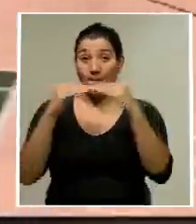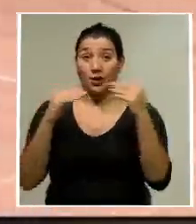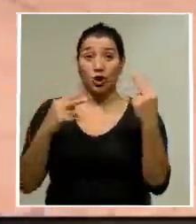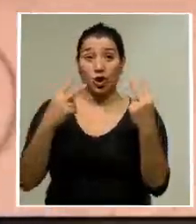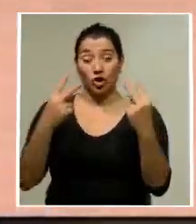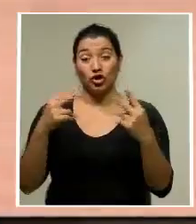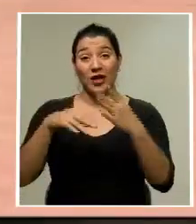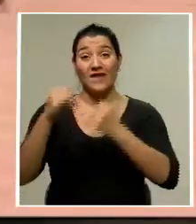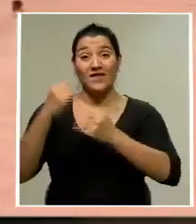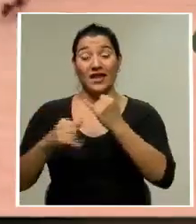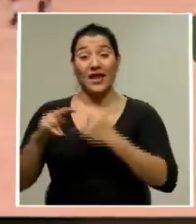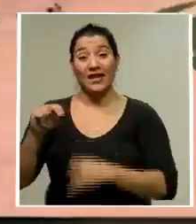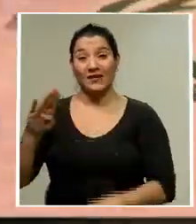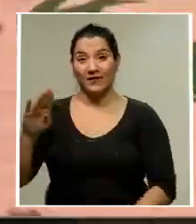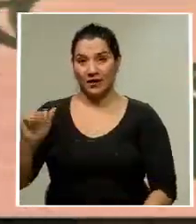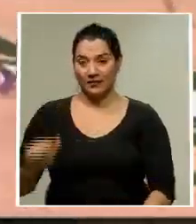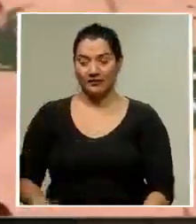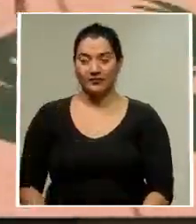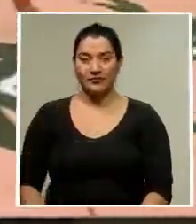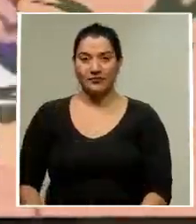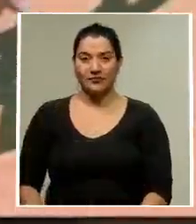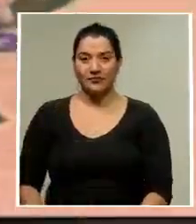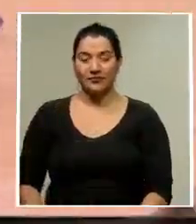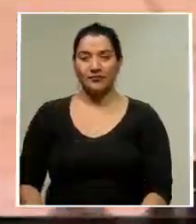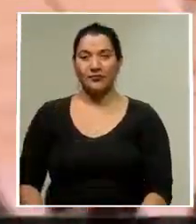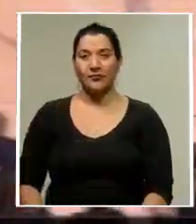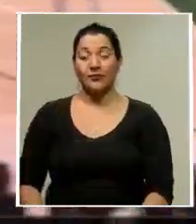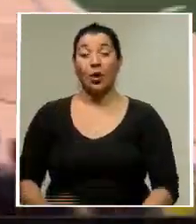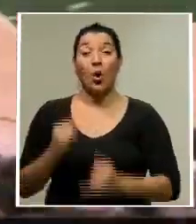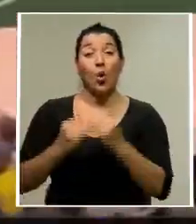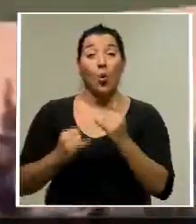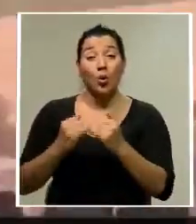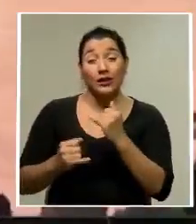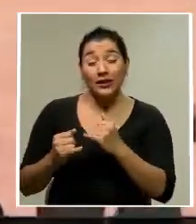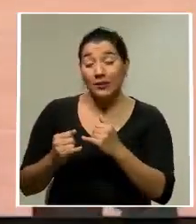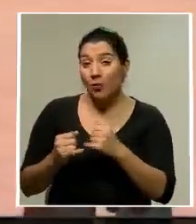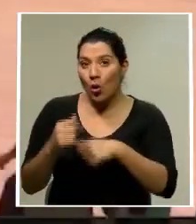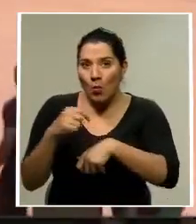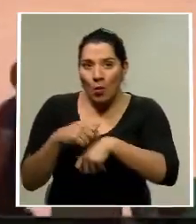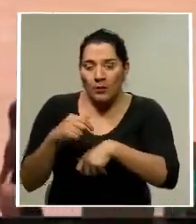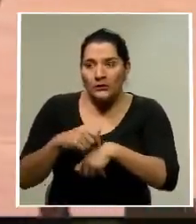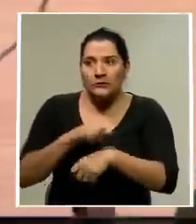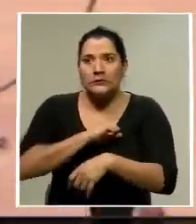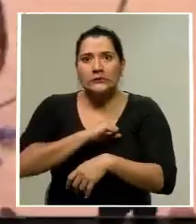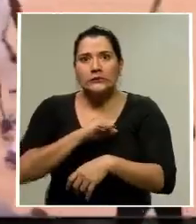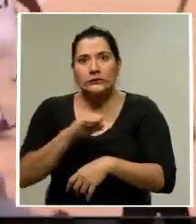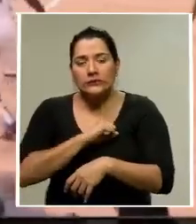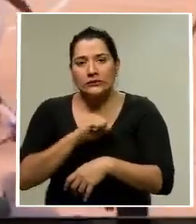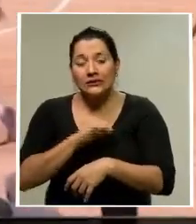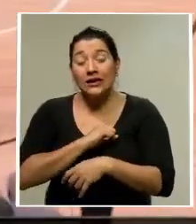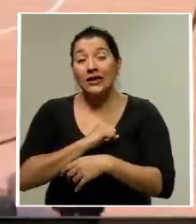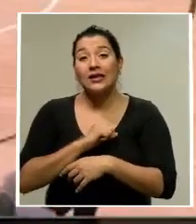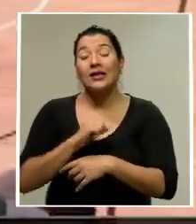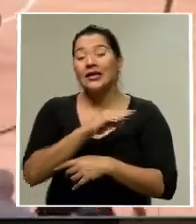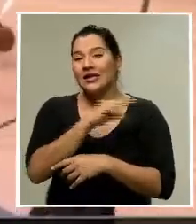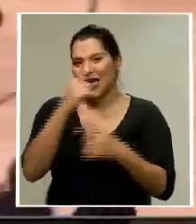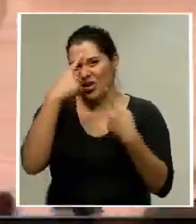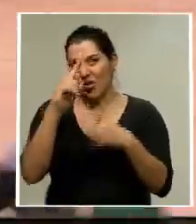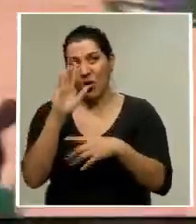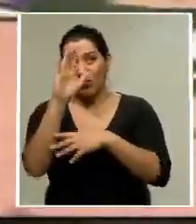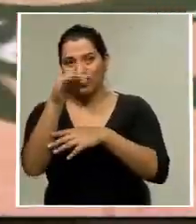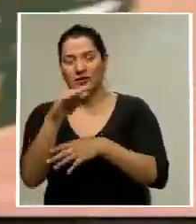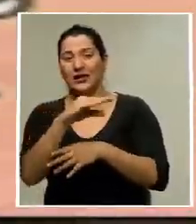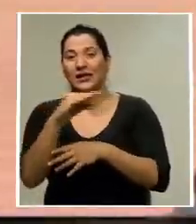2-2 en las finales de la NBA. En un último cuarto de infarto, Middleton logró las canastas decisivas y el griego